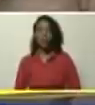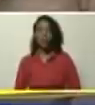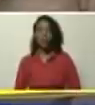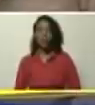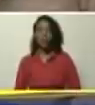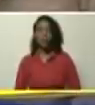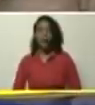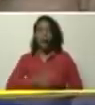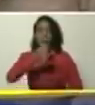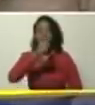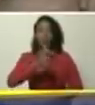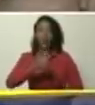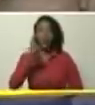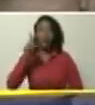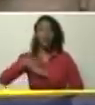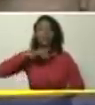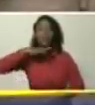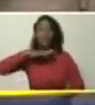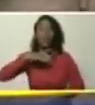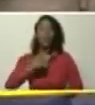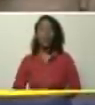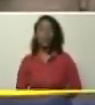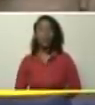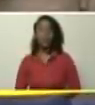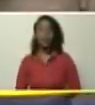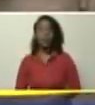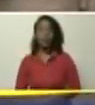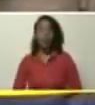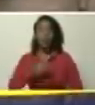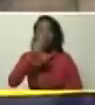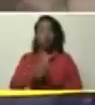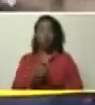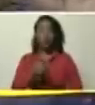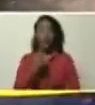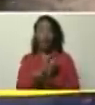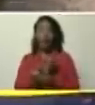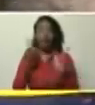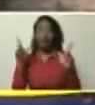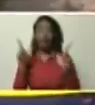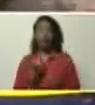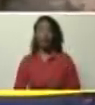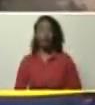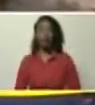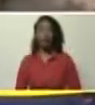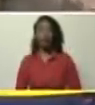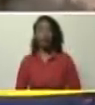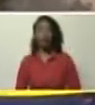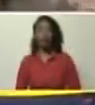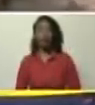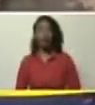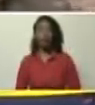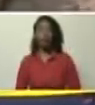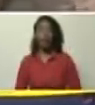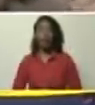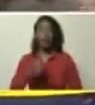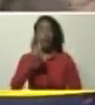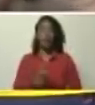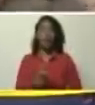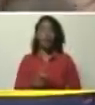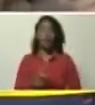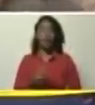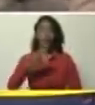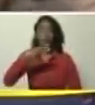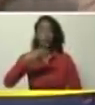a la gente de Sabaneta de Barinas, a la gente de Libertad, a la gente de